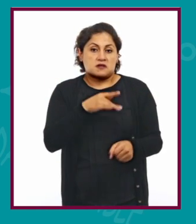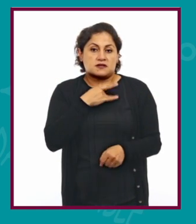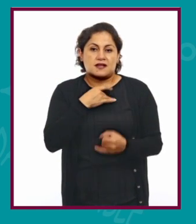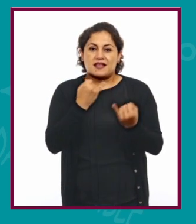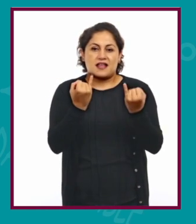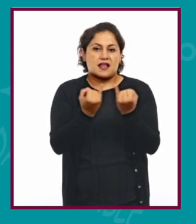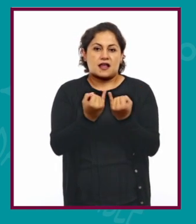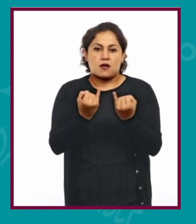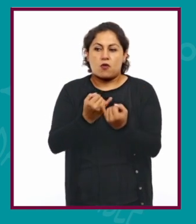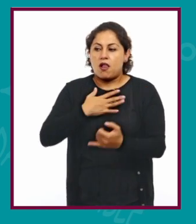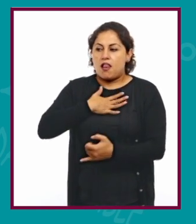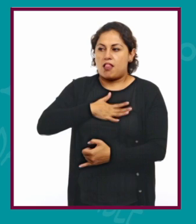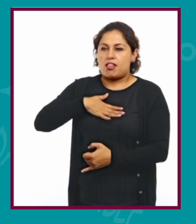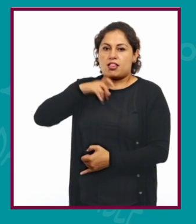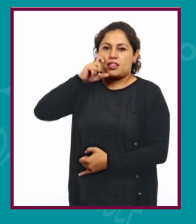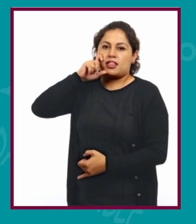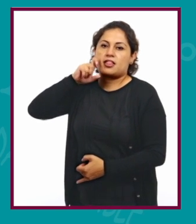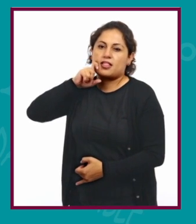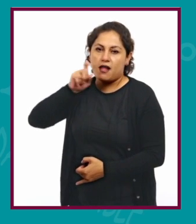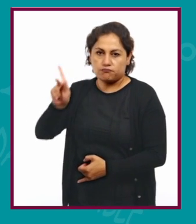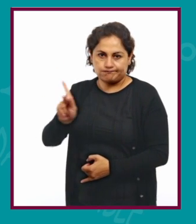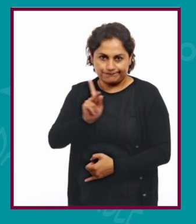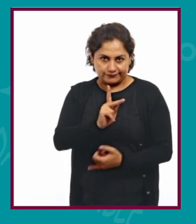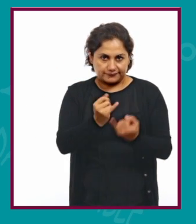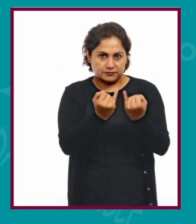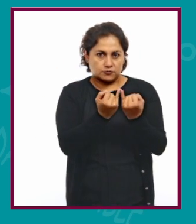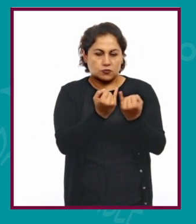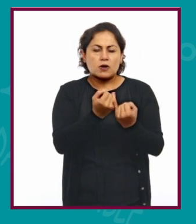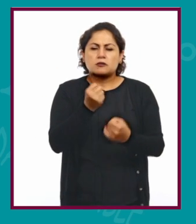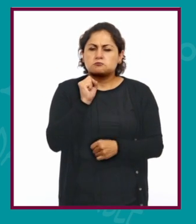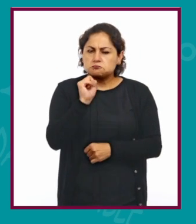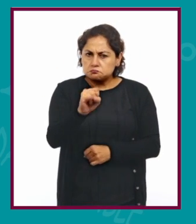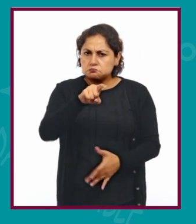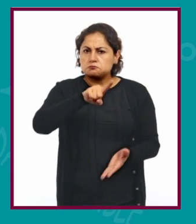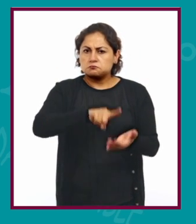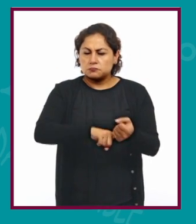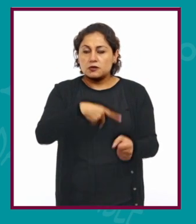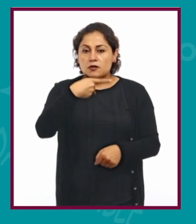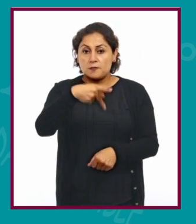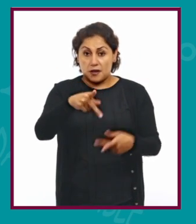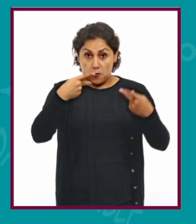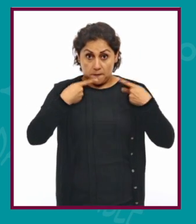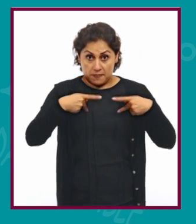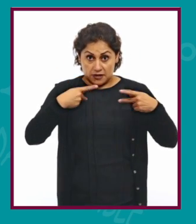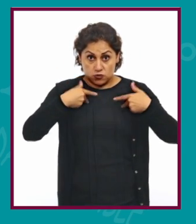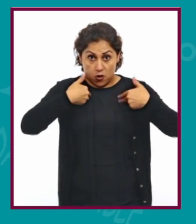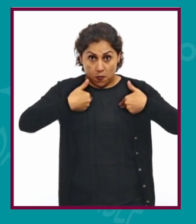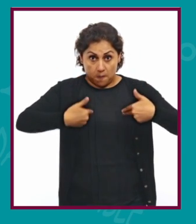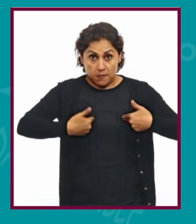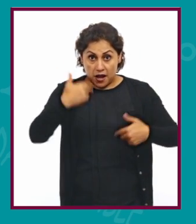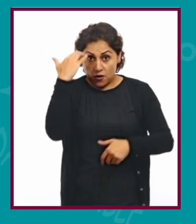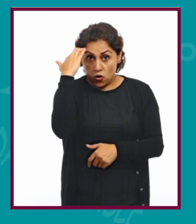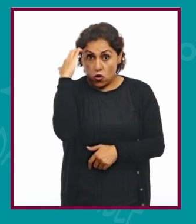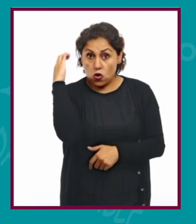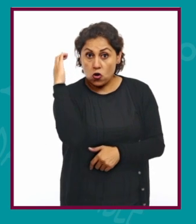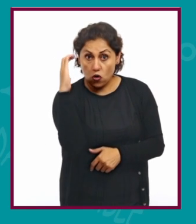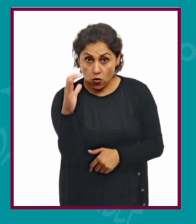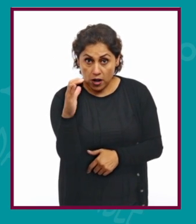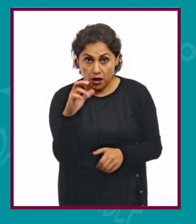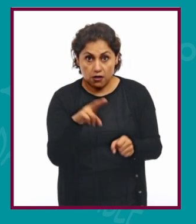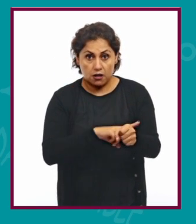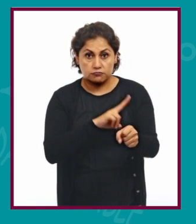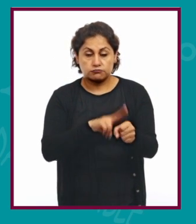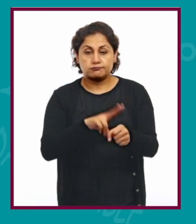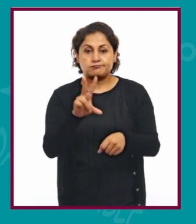a los impulsos sexuales. Pero no por eso podemos decir que los humanos sean crueles por naturaleza. Eso sería